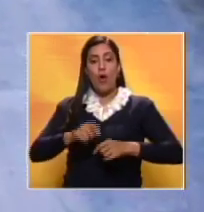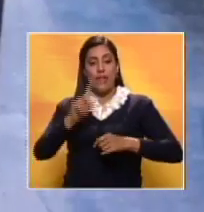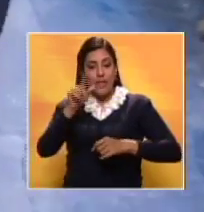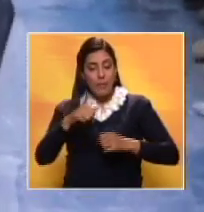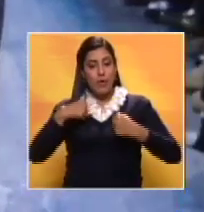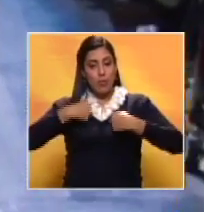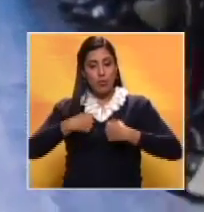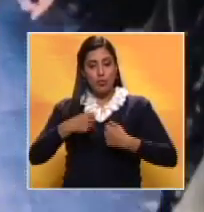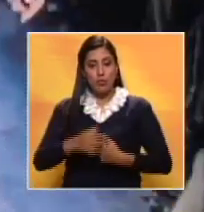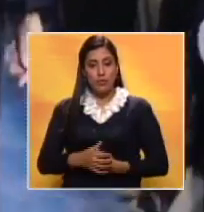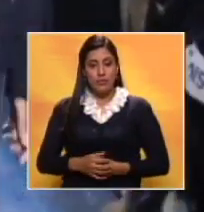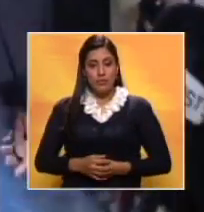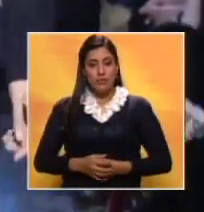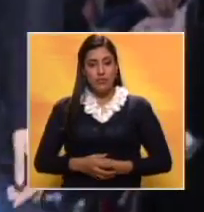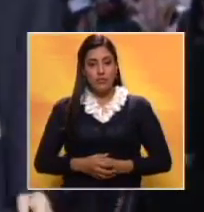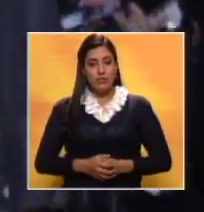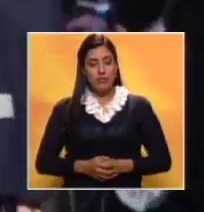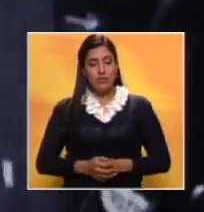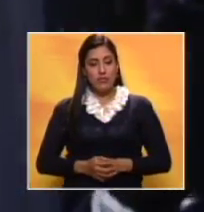bolsos.